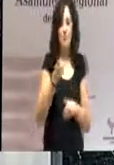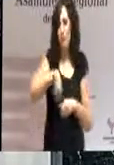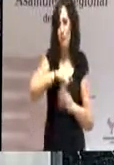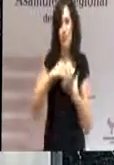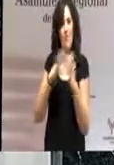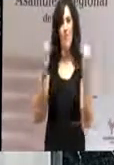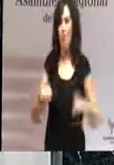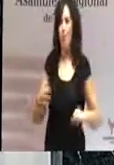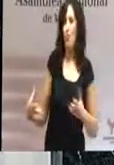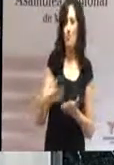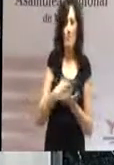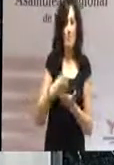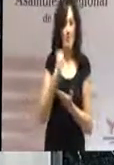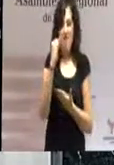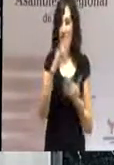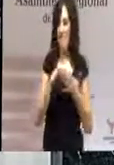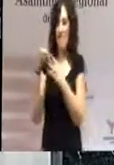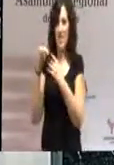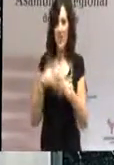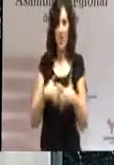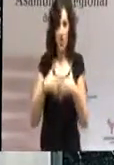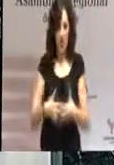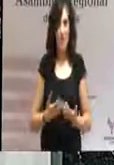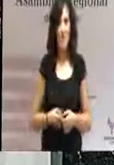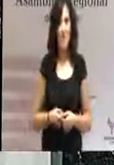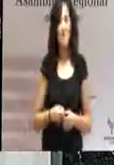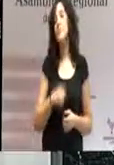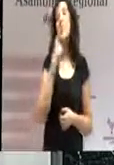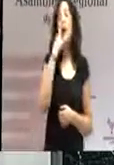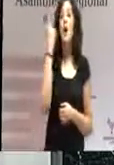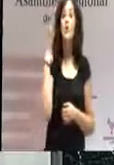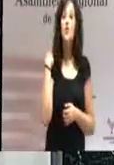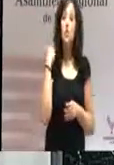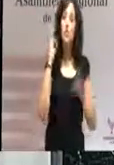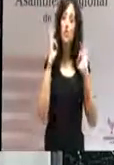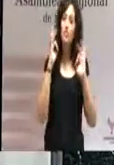todos. Hace un año usted se comprometió